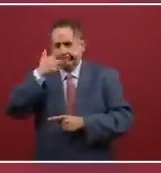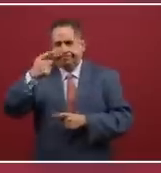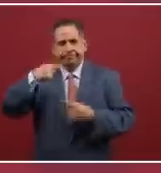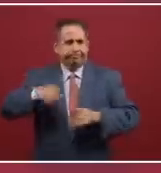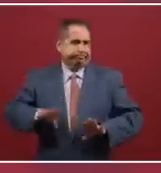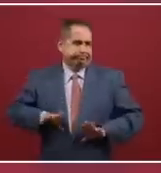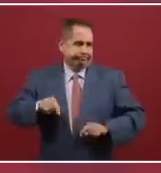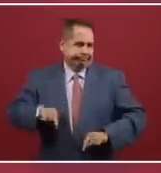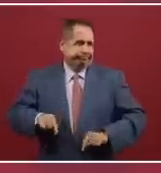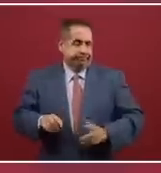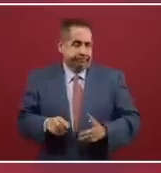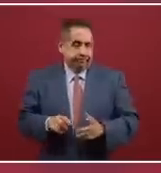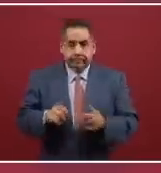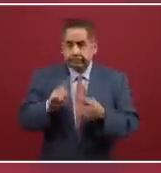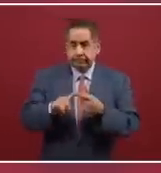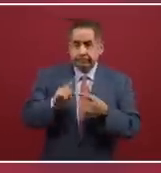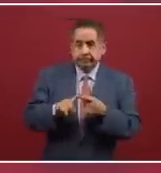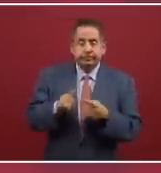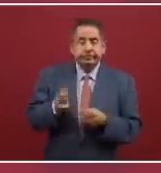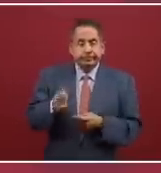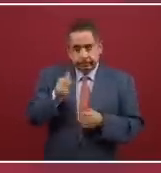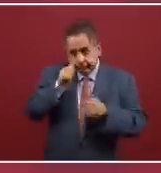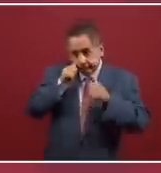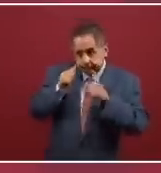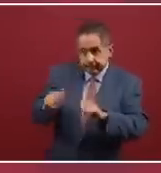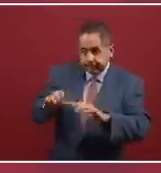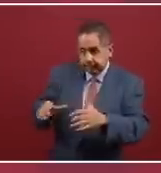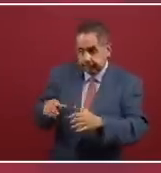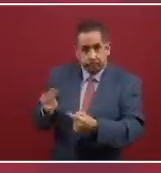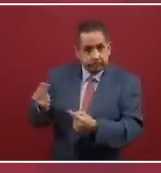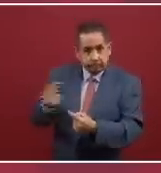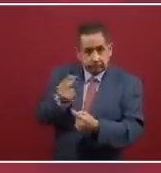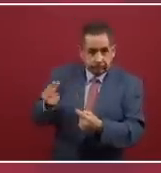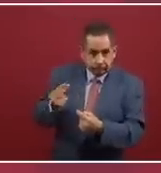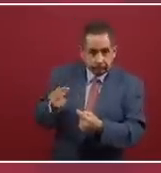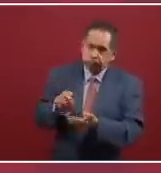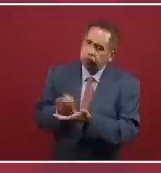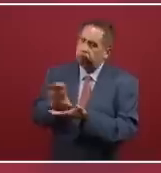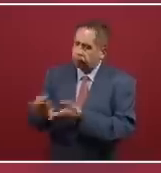porque es atender a los necesitados